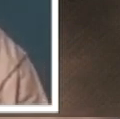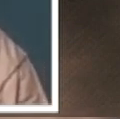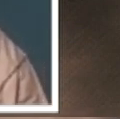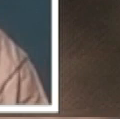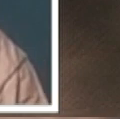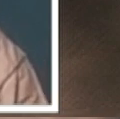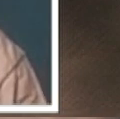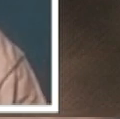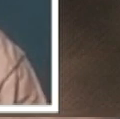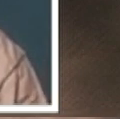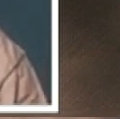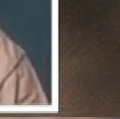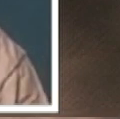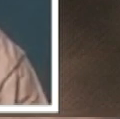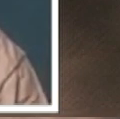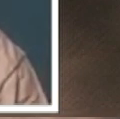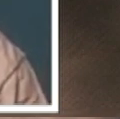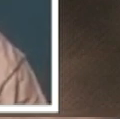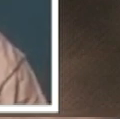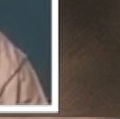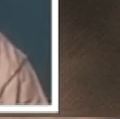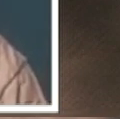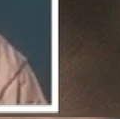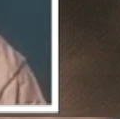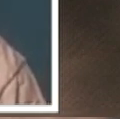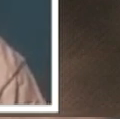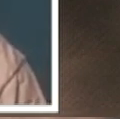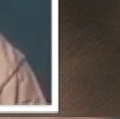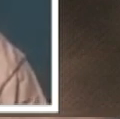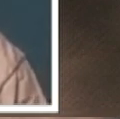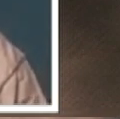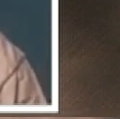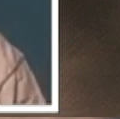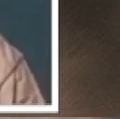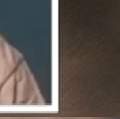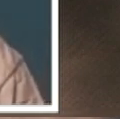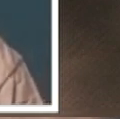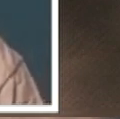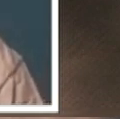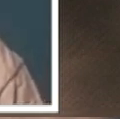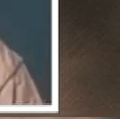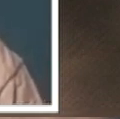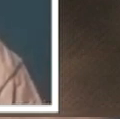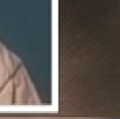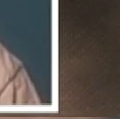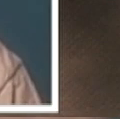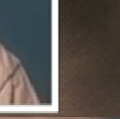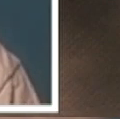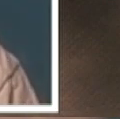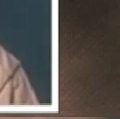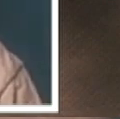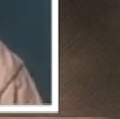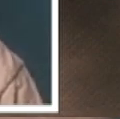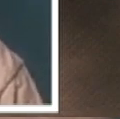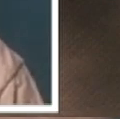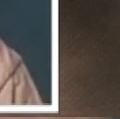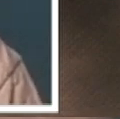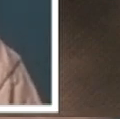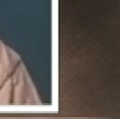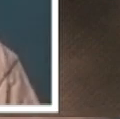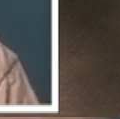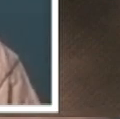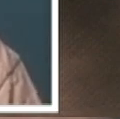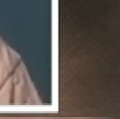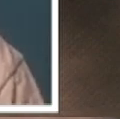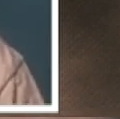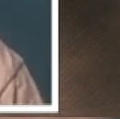máquinas dispensadoras, para así lograr lo que es el objetivo de ellos, que es un estallido